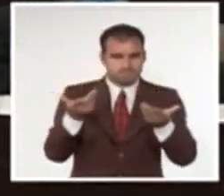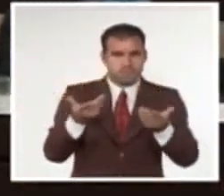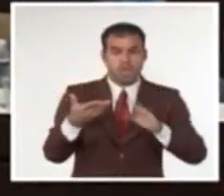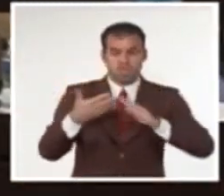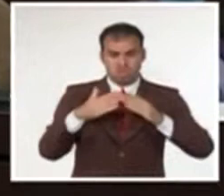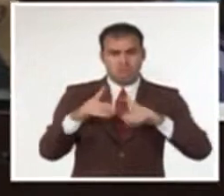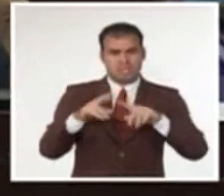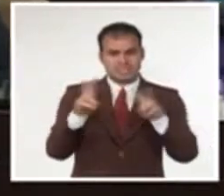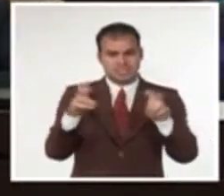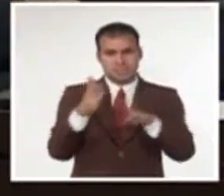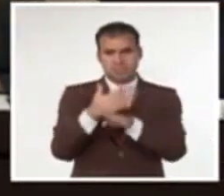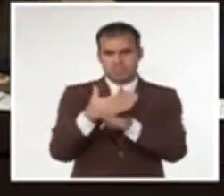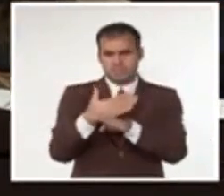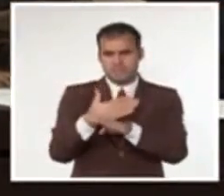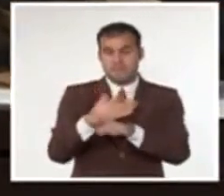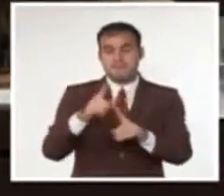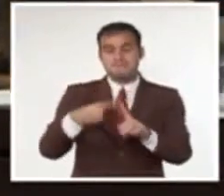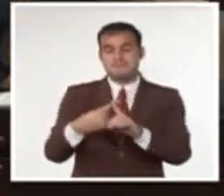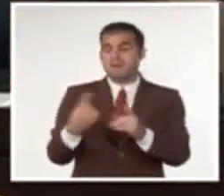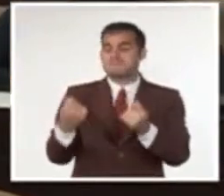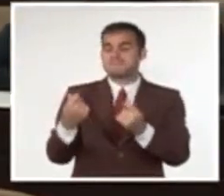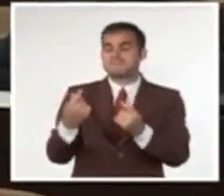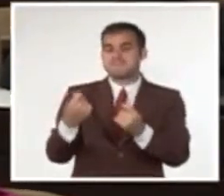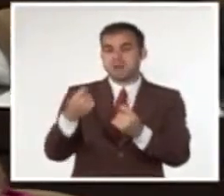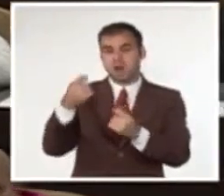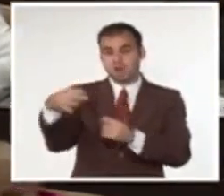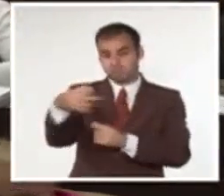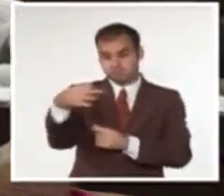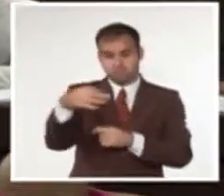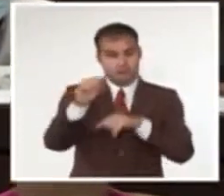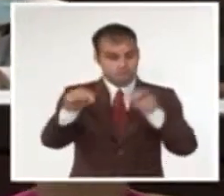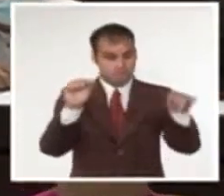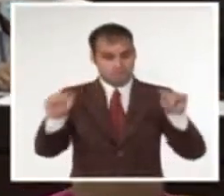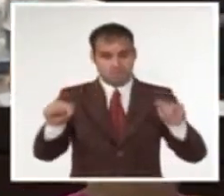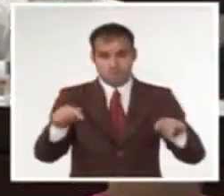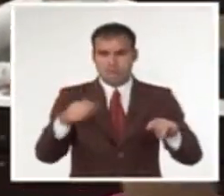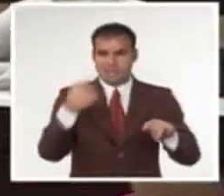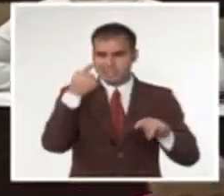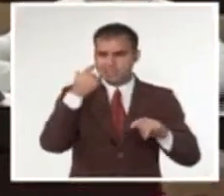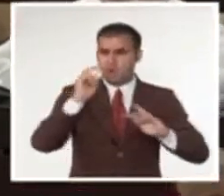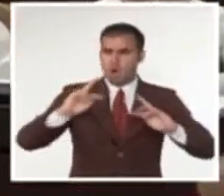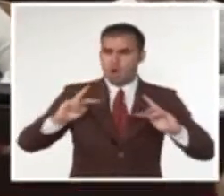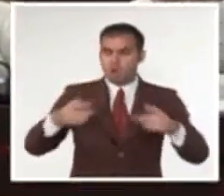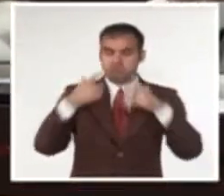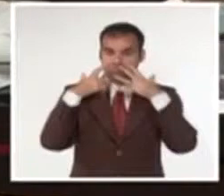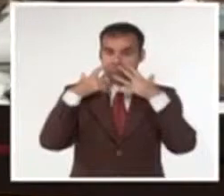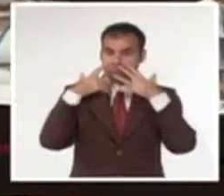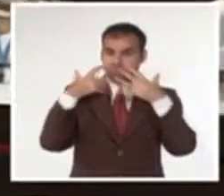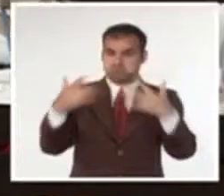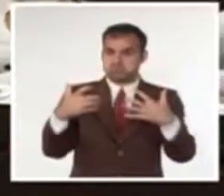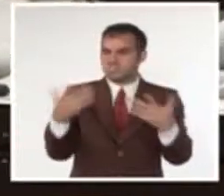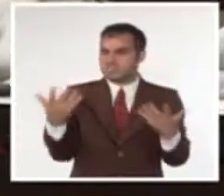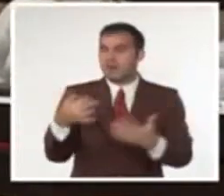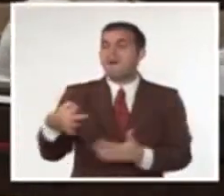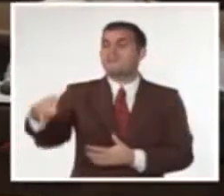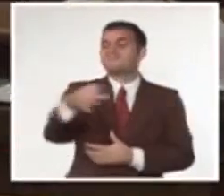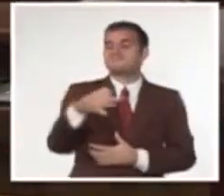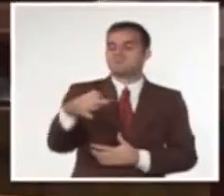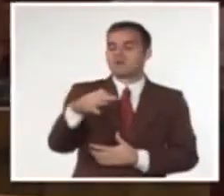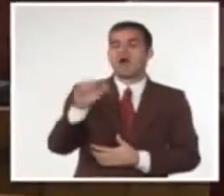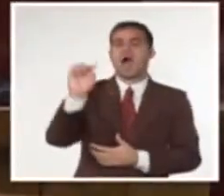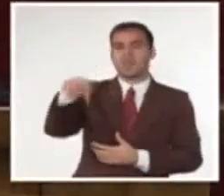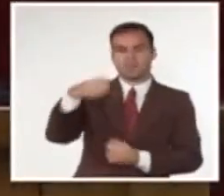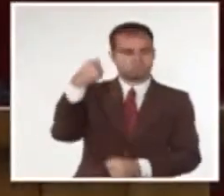temas y el manejo de los presupuestos locales han devuelto un protagonismo imprescindible al municipio